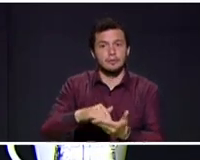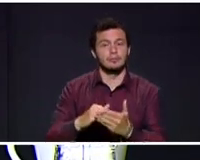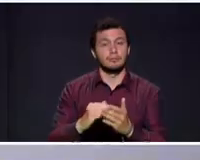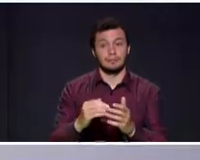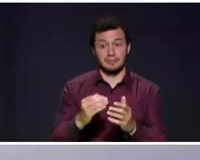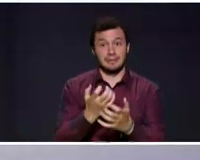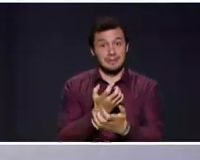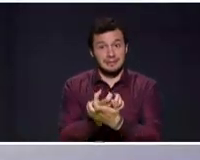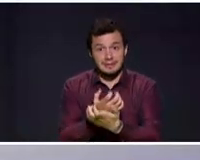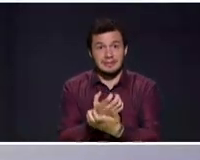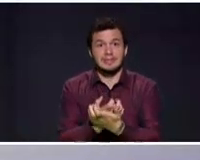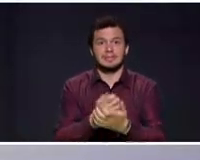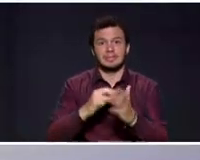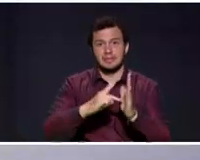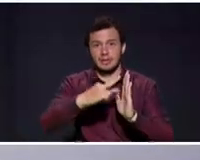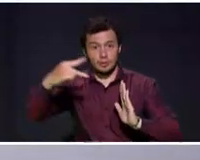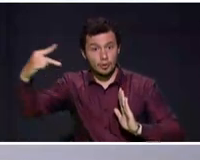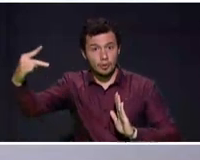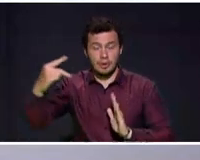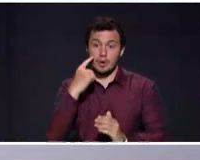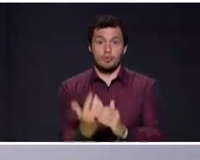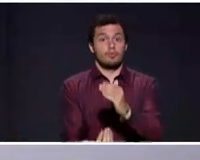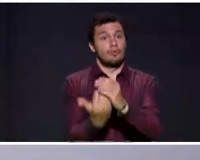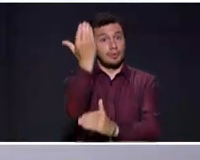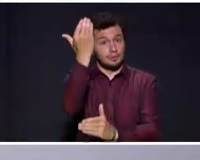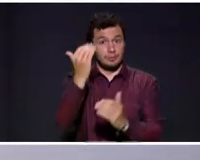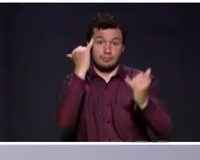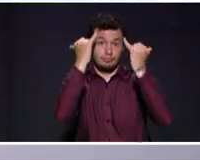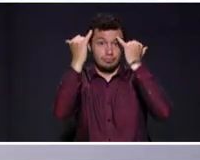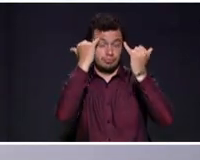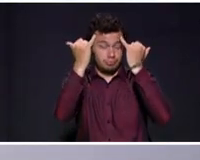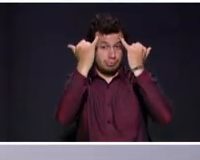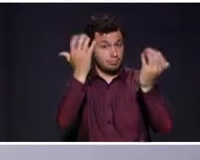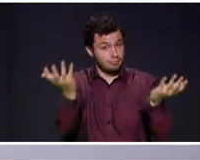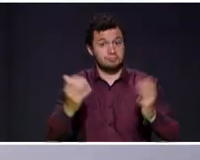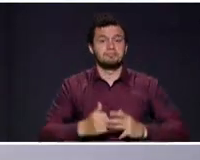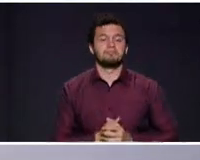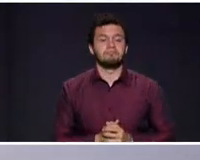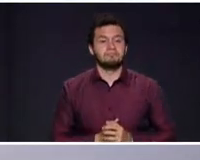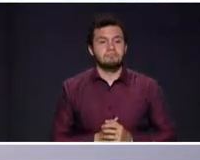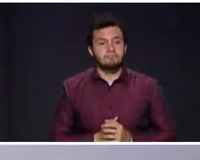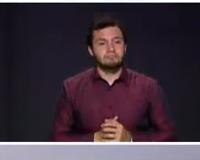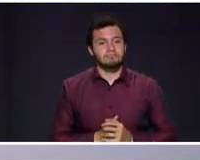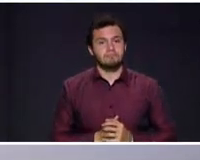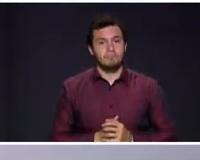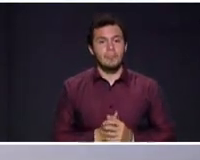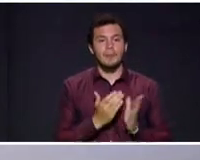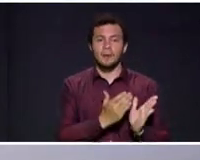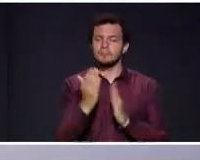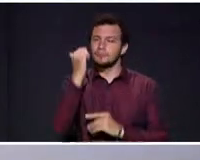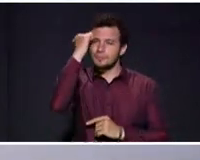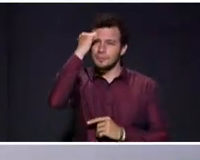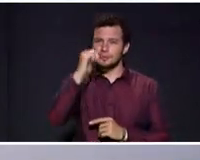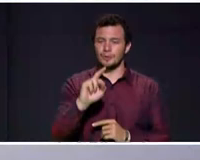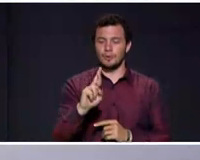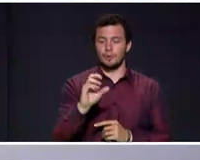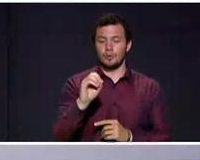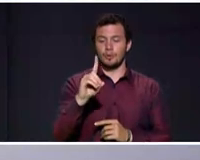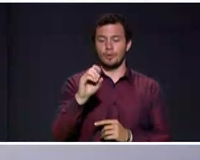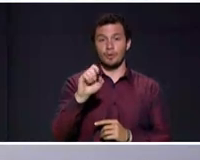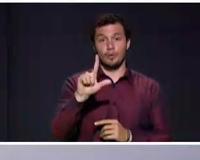supuesto muchas gracias profesor rodolfo qué hacer con la educación superior y los desempleados profesor rodolfo los desempleados muy preparados